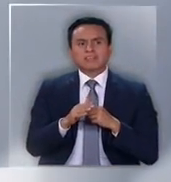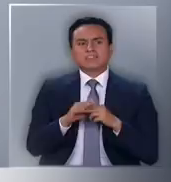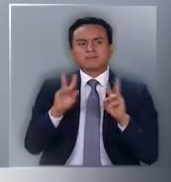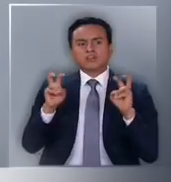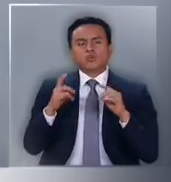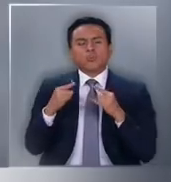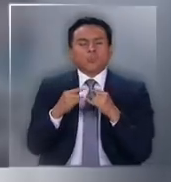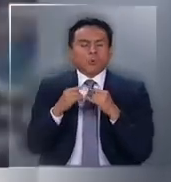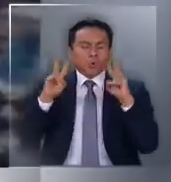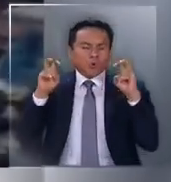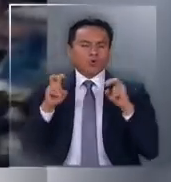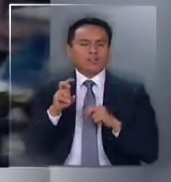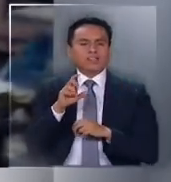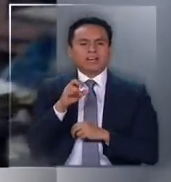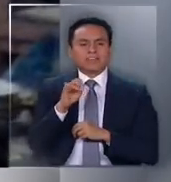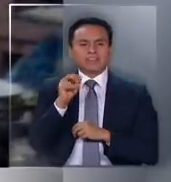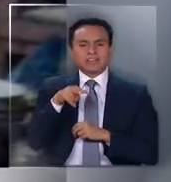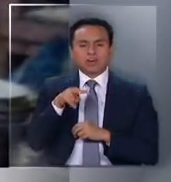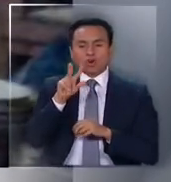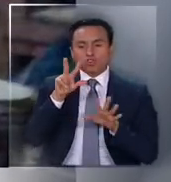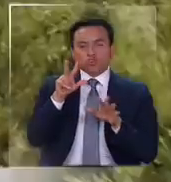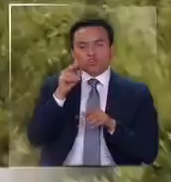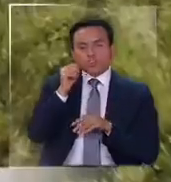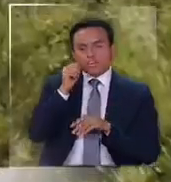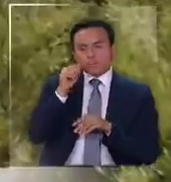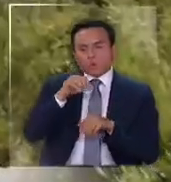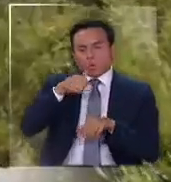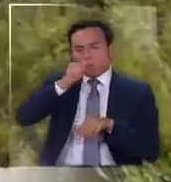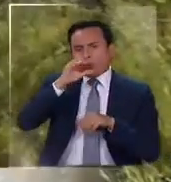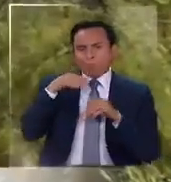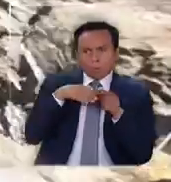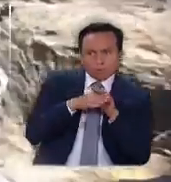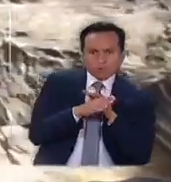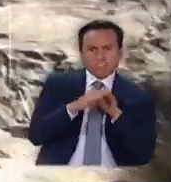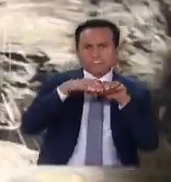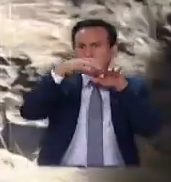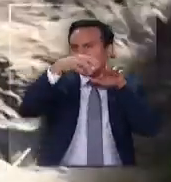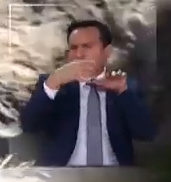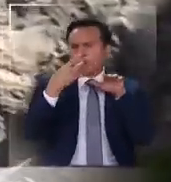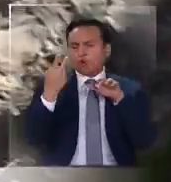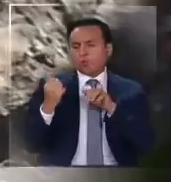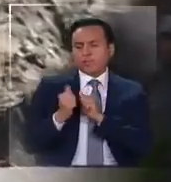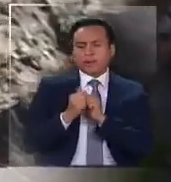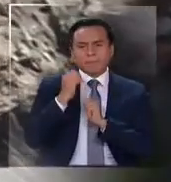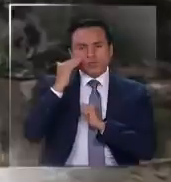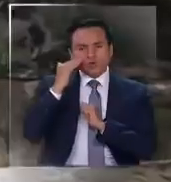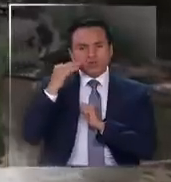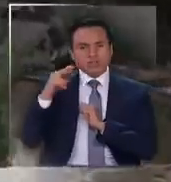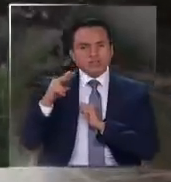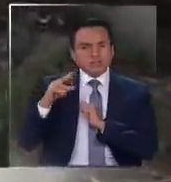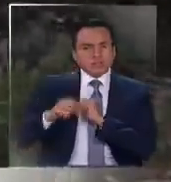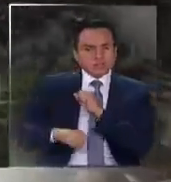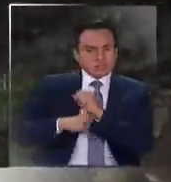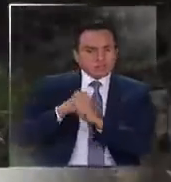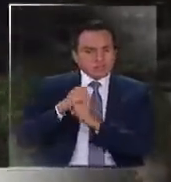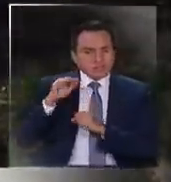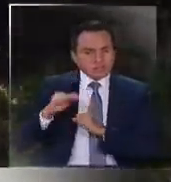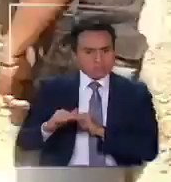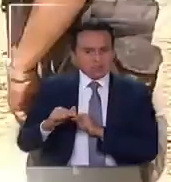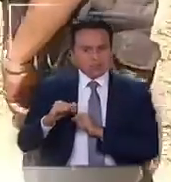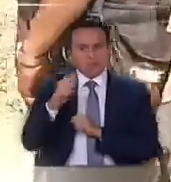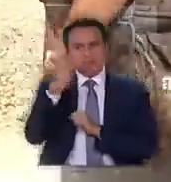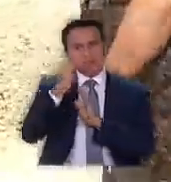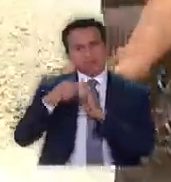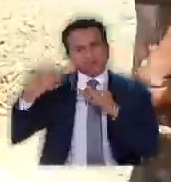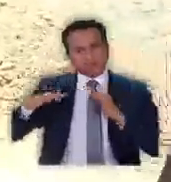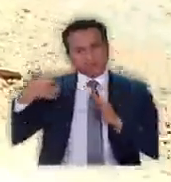llamado brujo de Licantén estuvo 8 días oculto en los cerros de la comuna con una menor de edad. 3 meses han